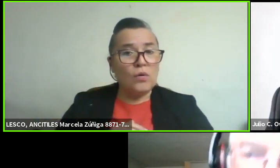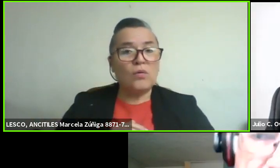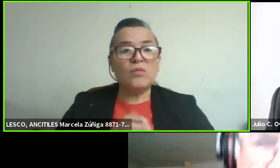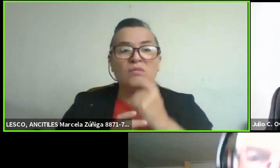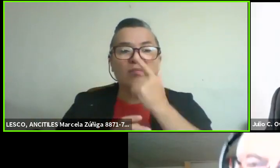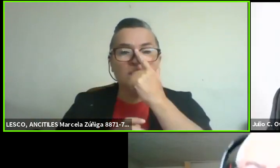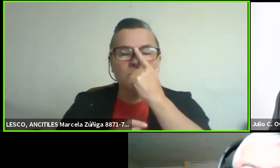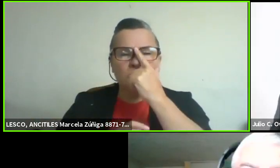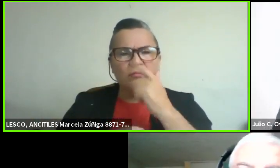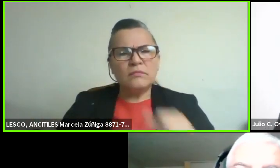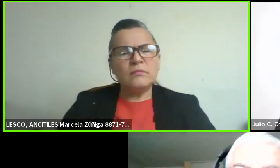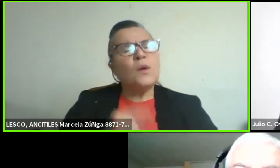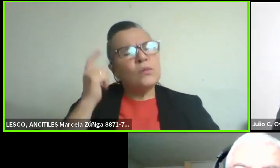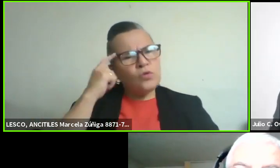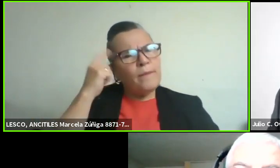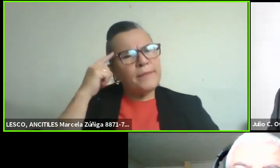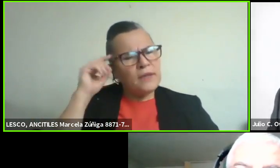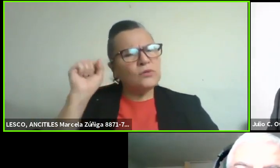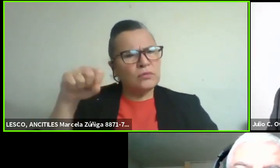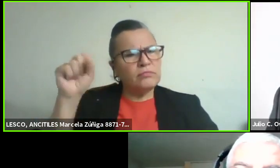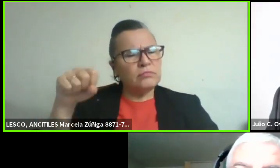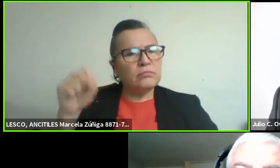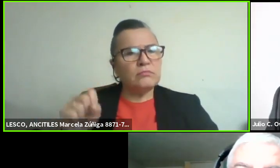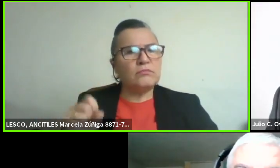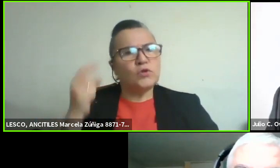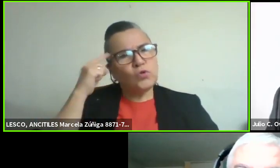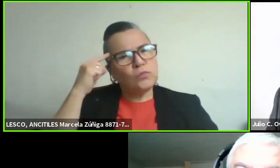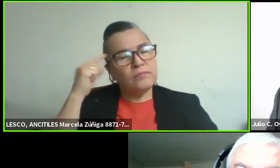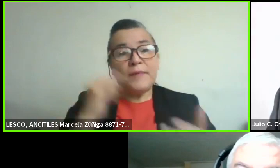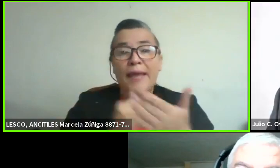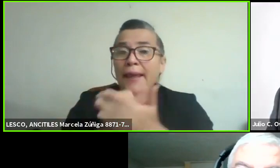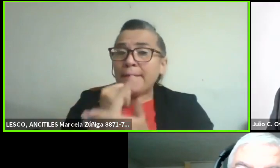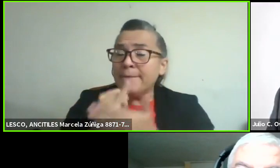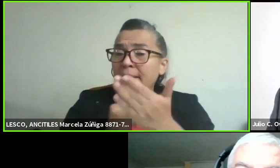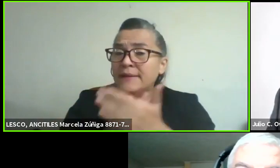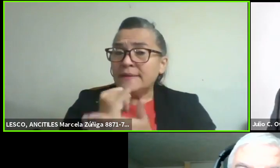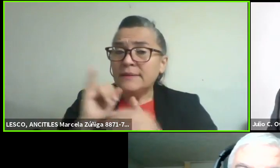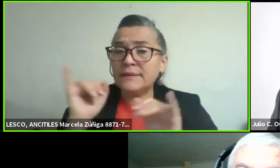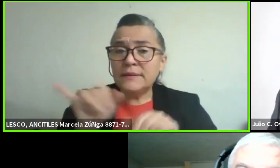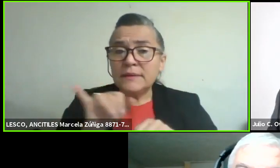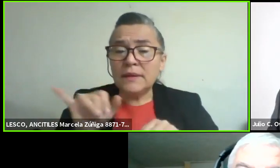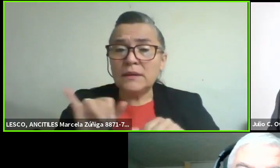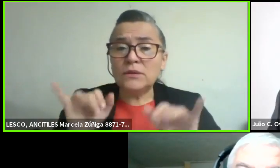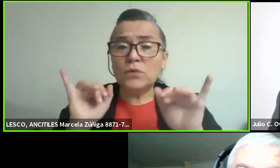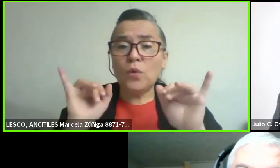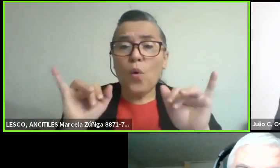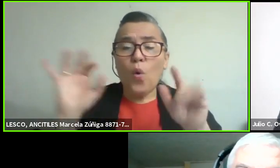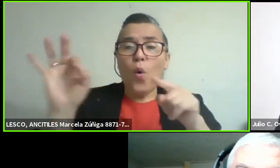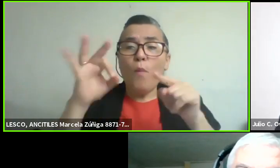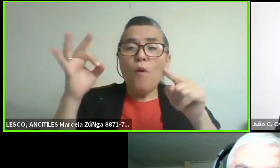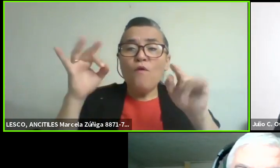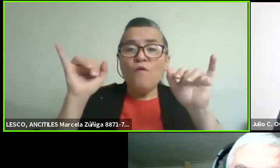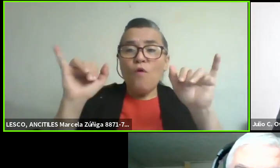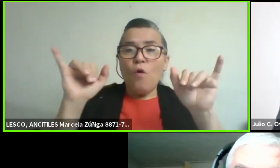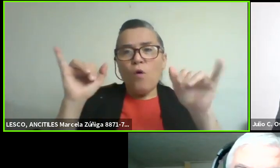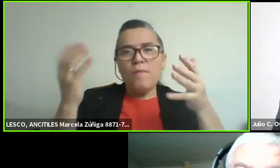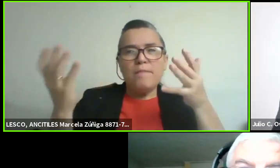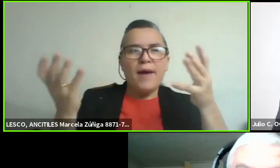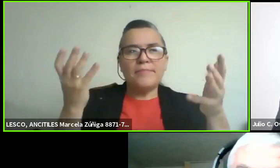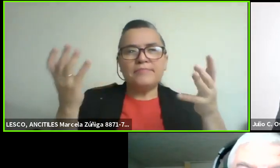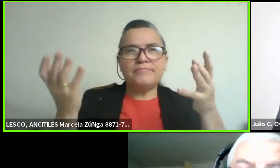yo pienso que sí es decir yo pienso que la investigación como como forma de de